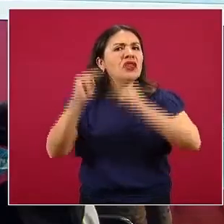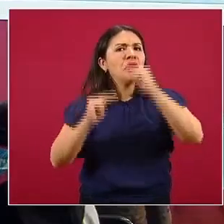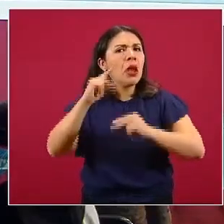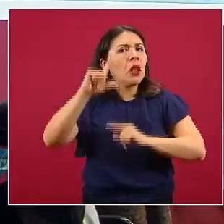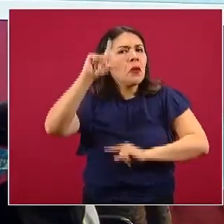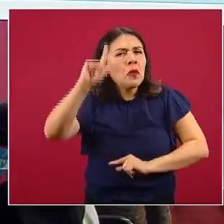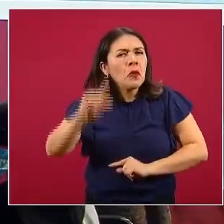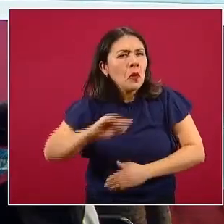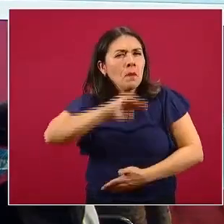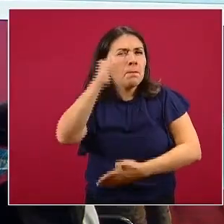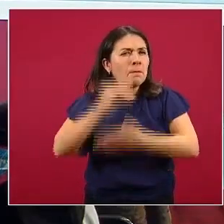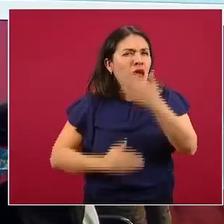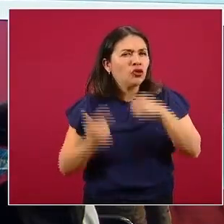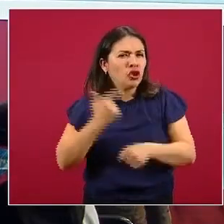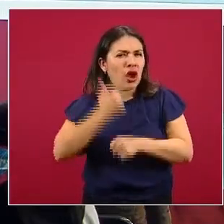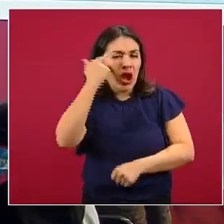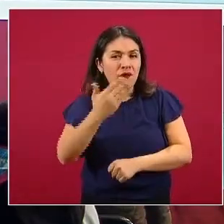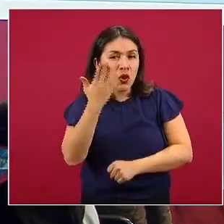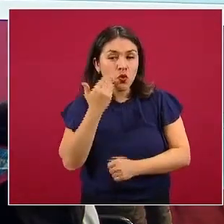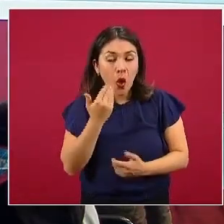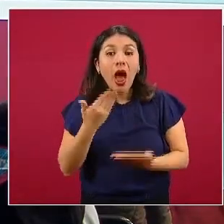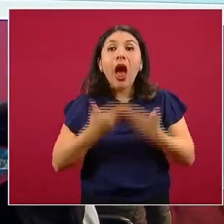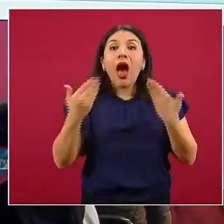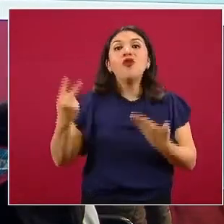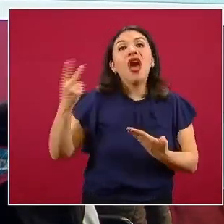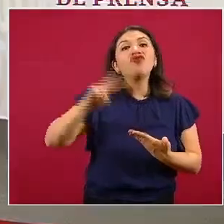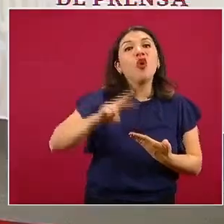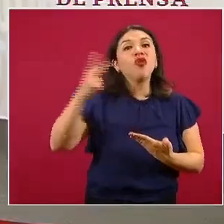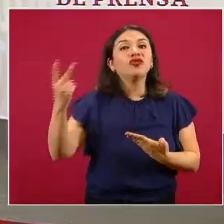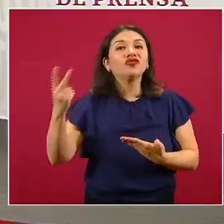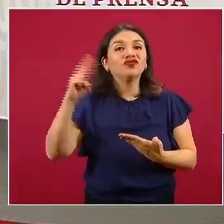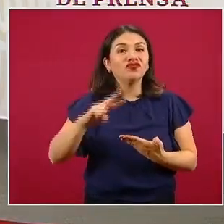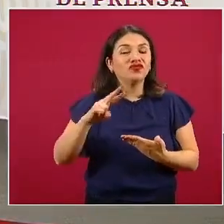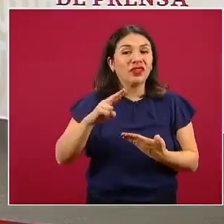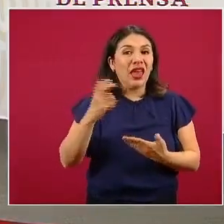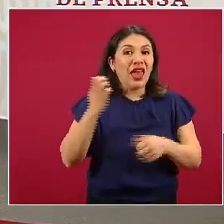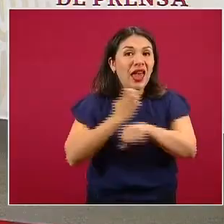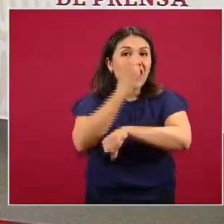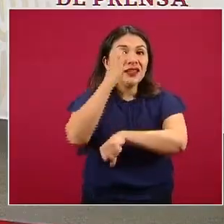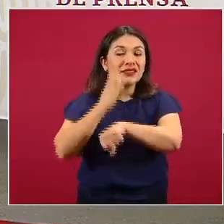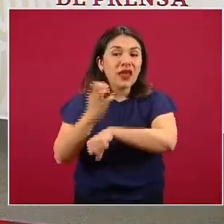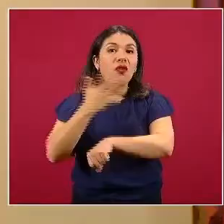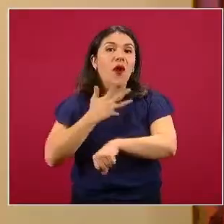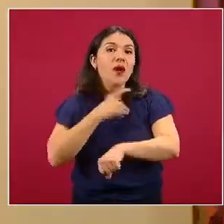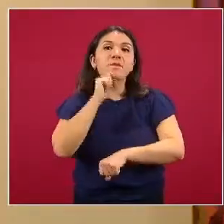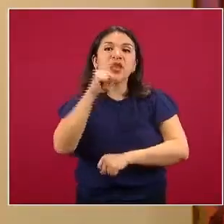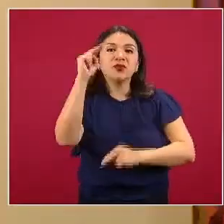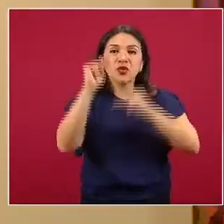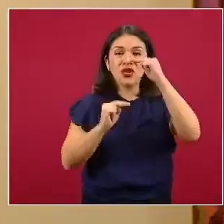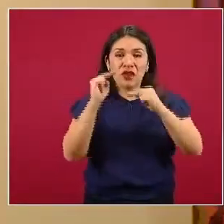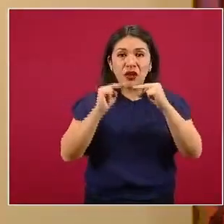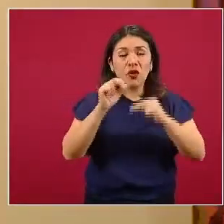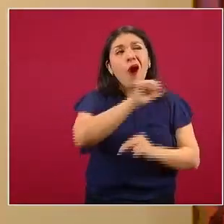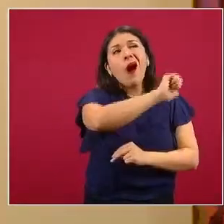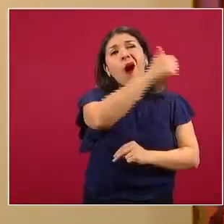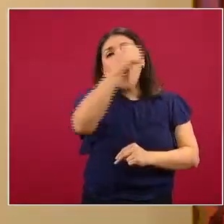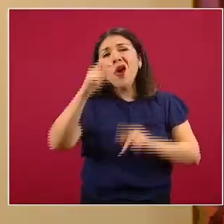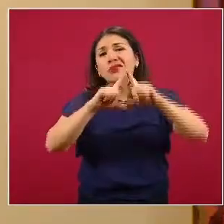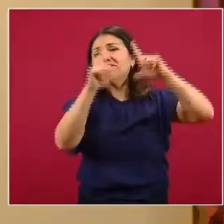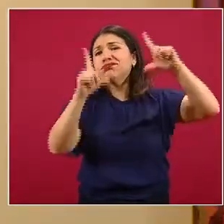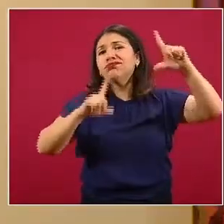de riesgo bajo en verde. Ahora son estas dos entidades federativas las que tienen ese nivel. Todas las demás